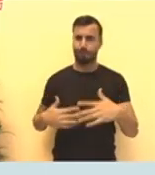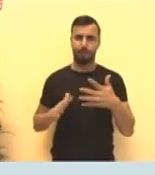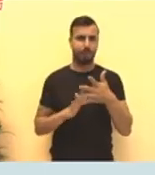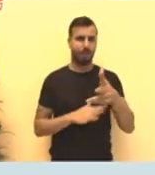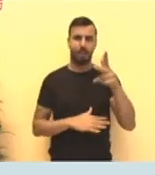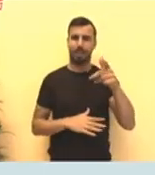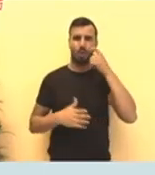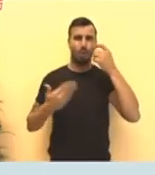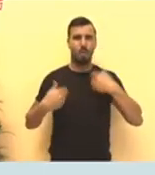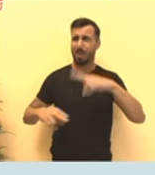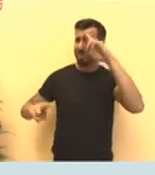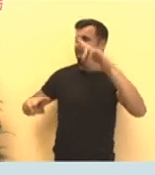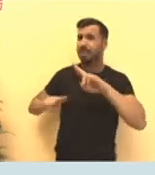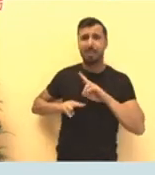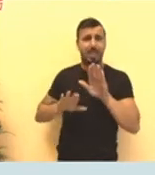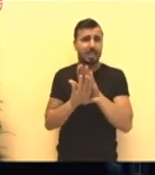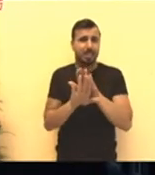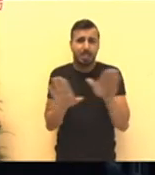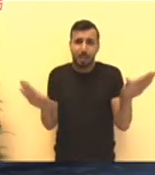derechos humanos.